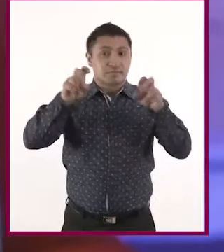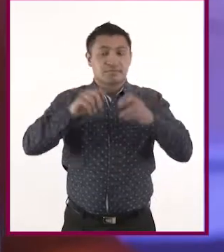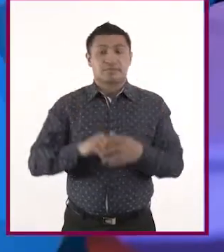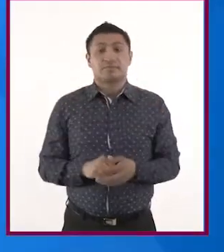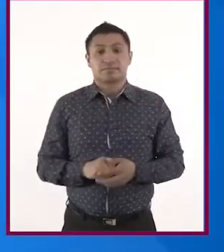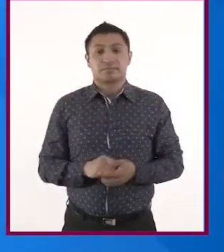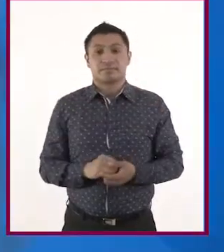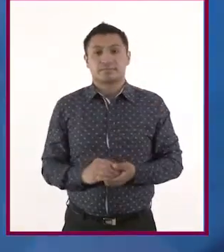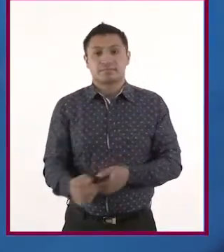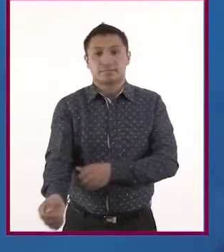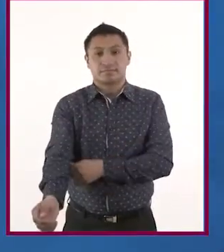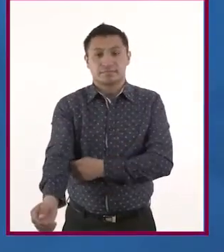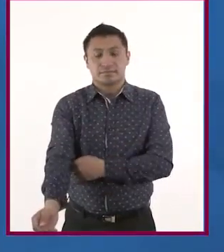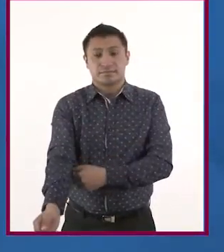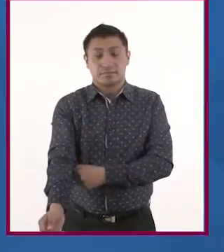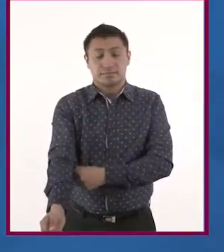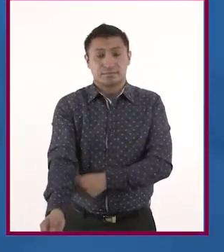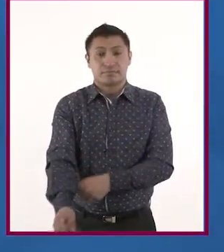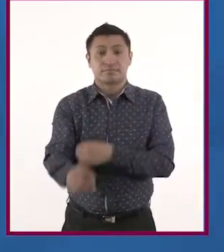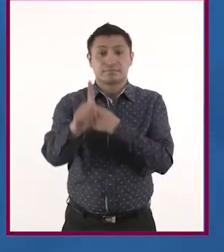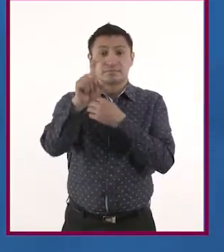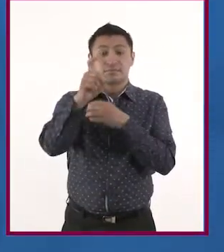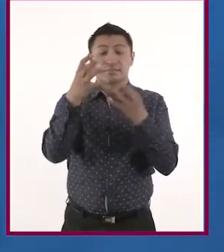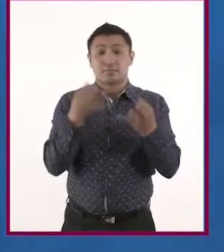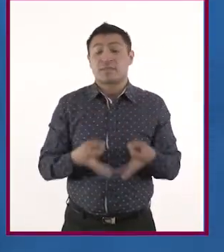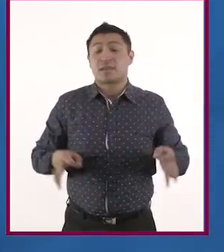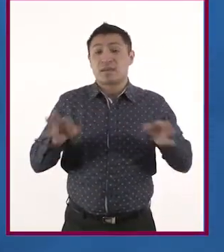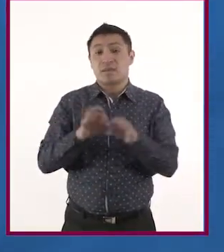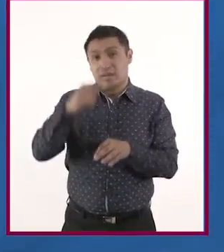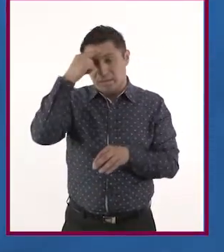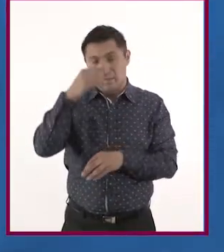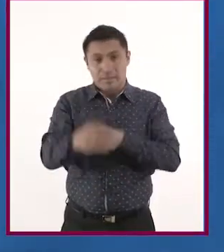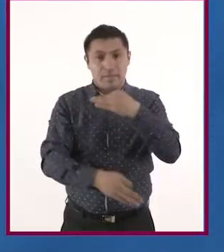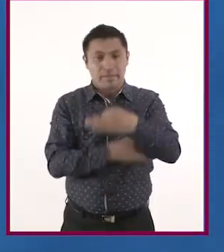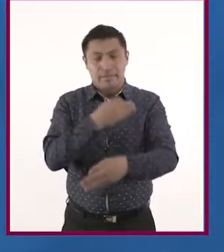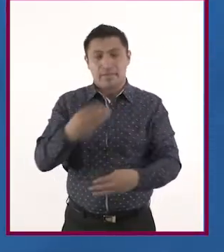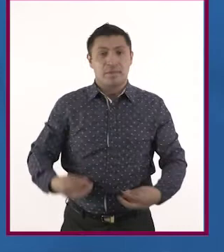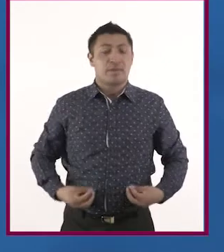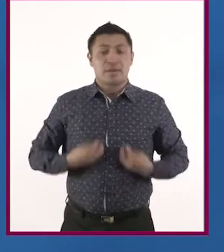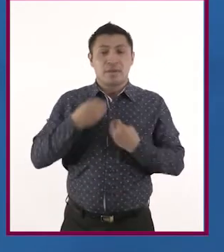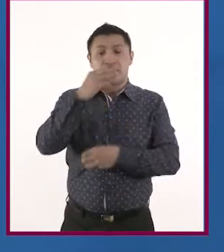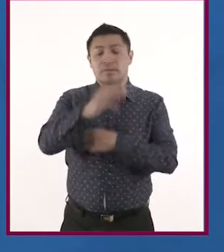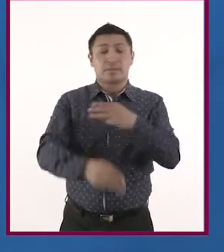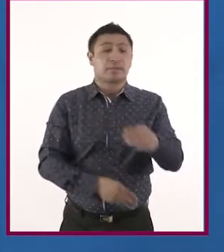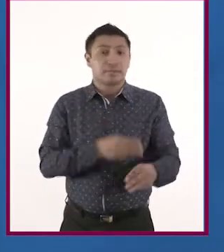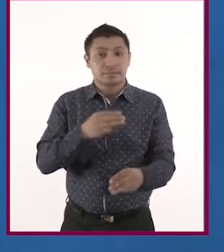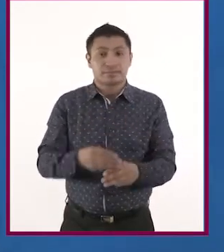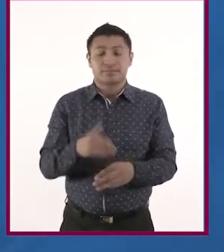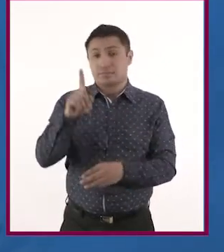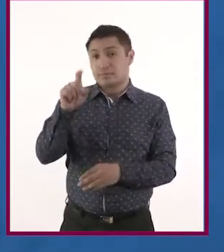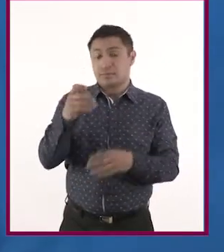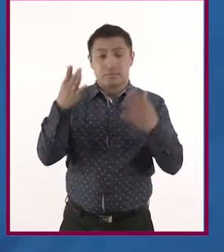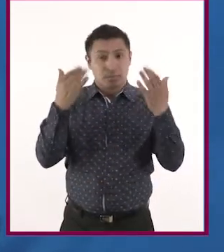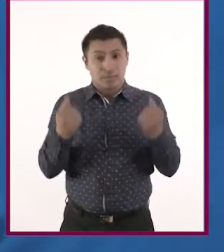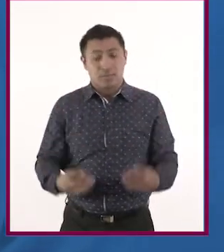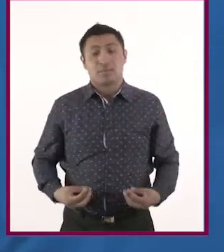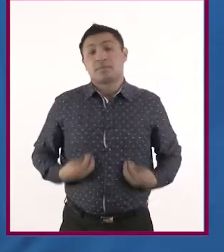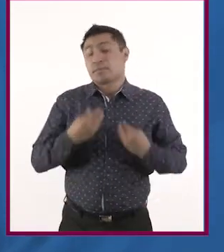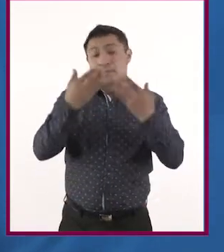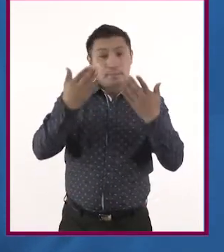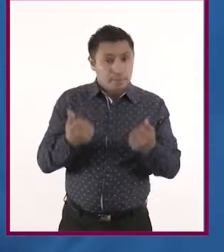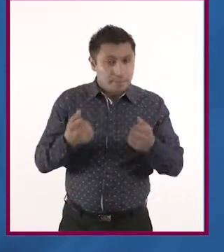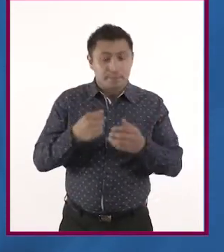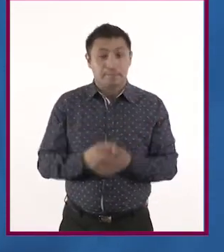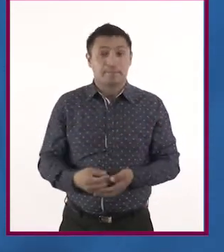humanidad. El agua es esencial para todos los seres vivos en el planeta. Sin agua no hay vida. Desde